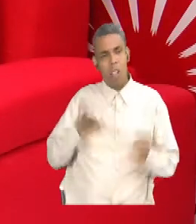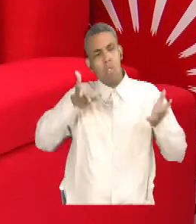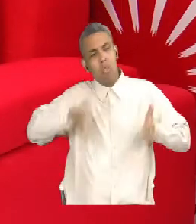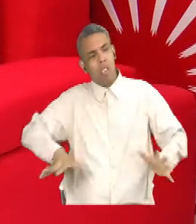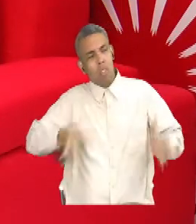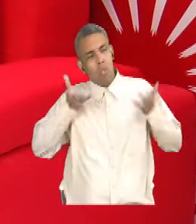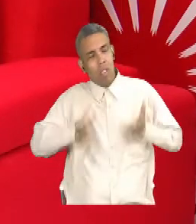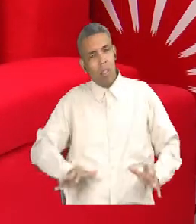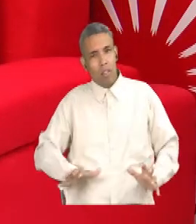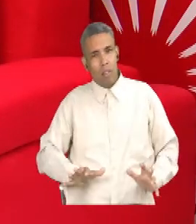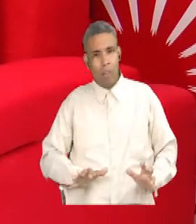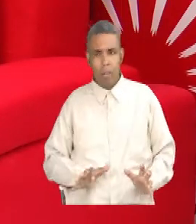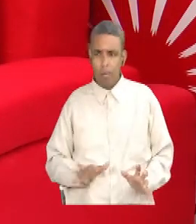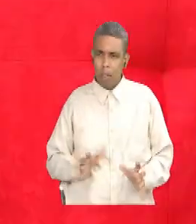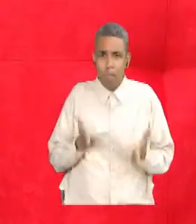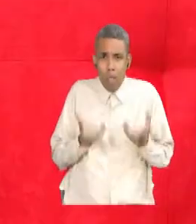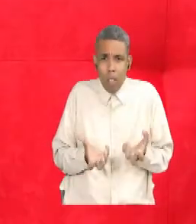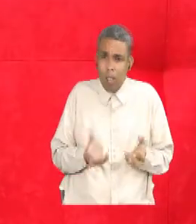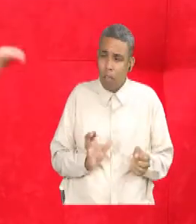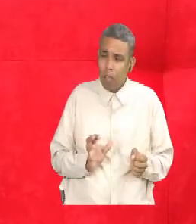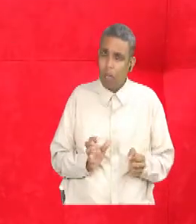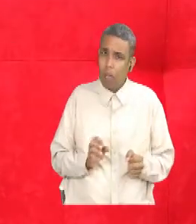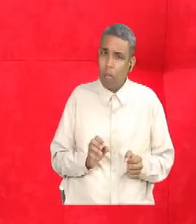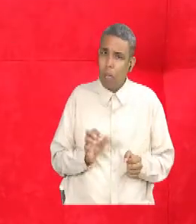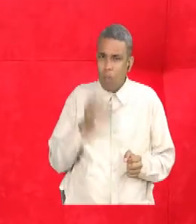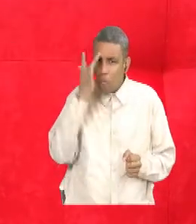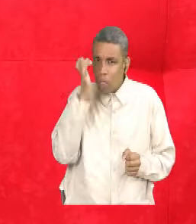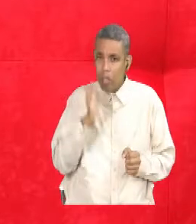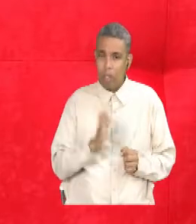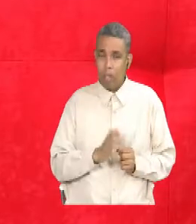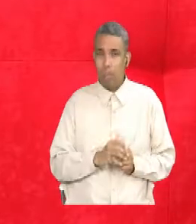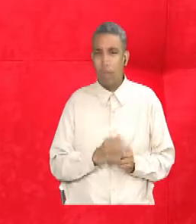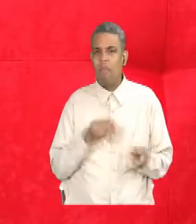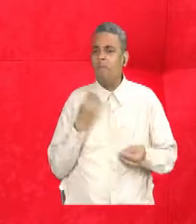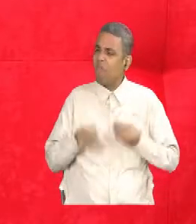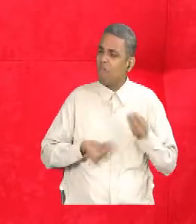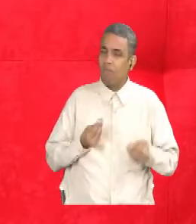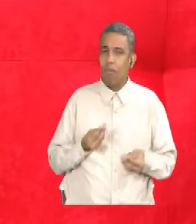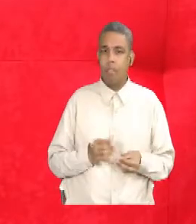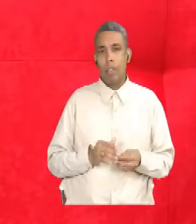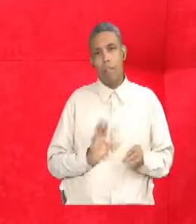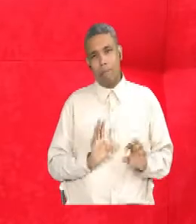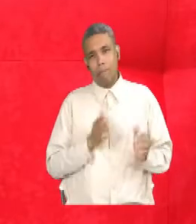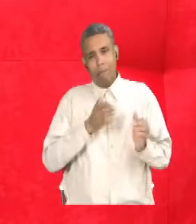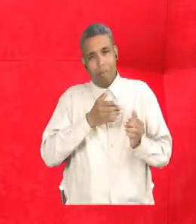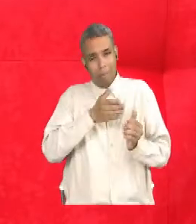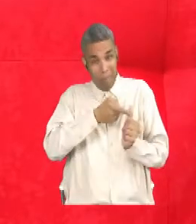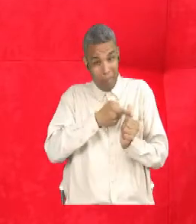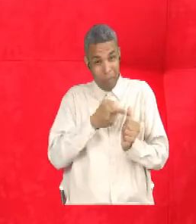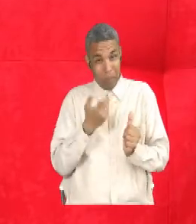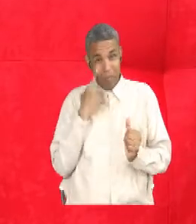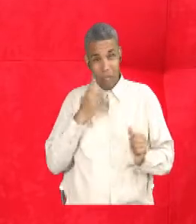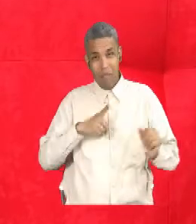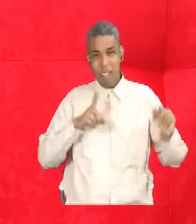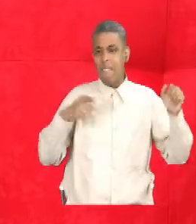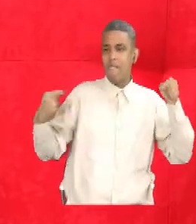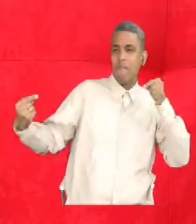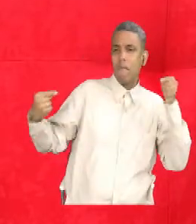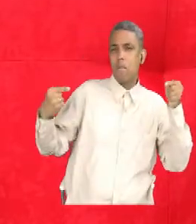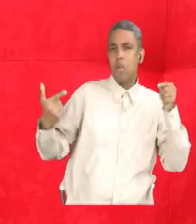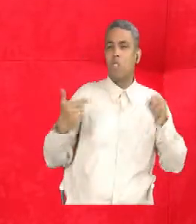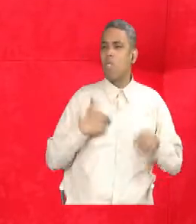Pues inicialmente pues se invita a que traten de llegar a un acuerdo y pues de solucionar ese problema sin tener que acudir a